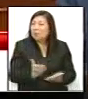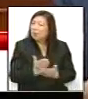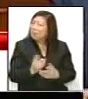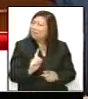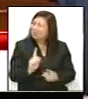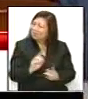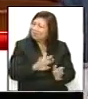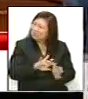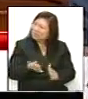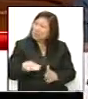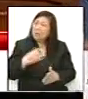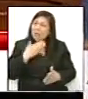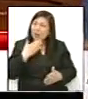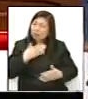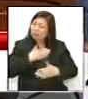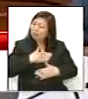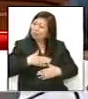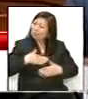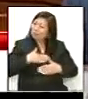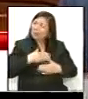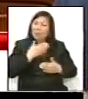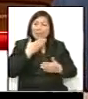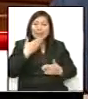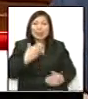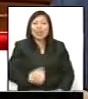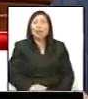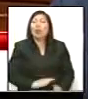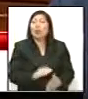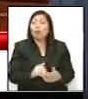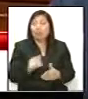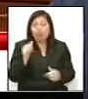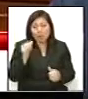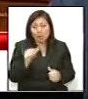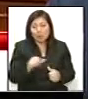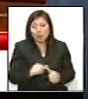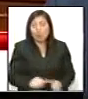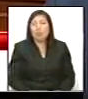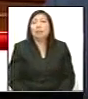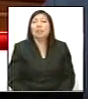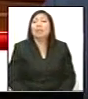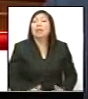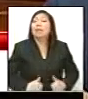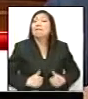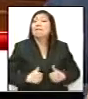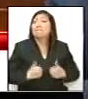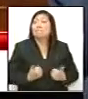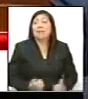satisfacciones, presidente. Una persona que todos lo recordamos en vida,